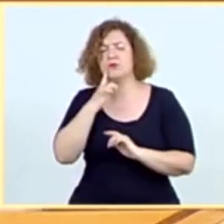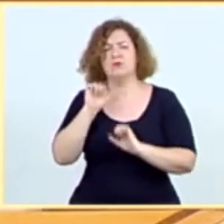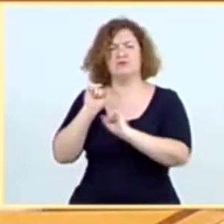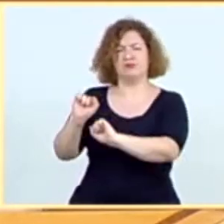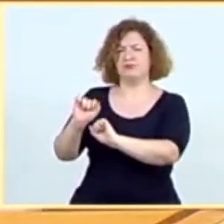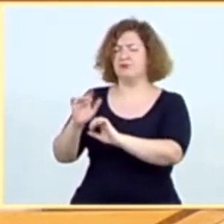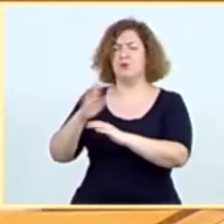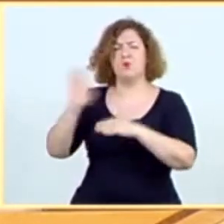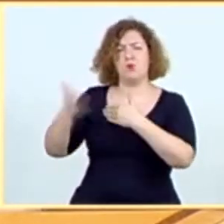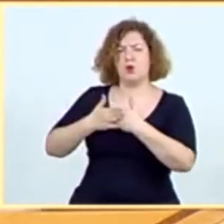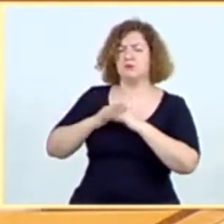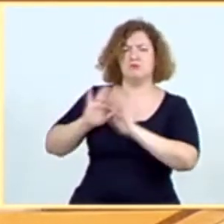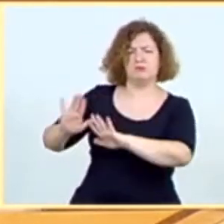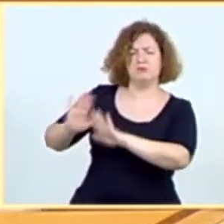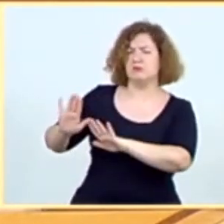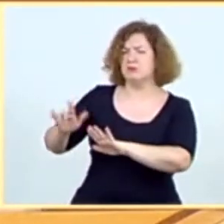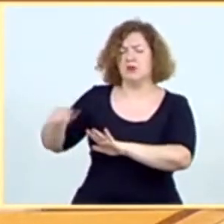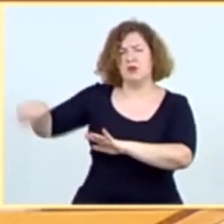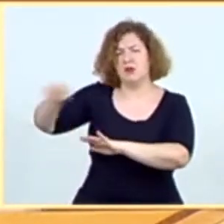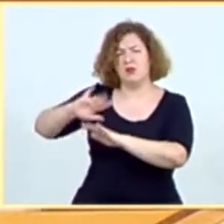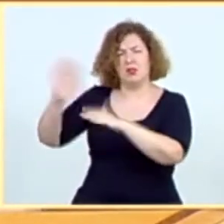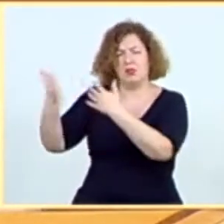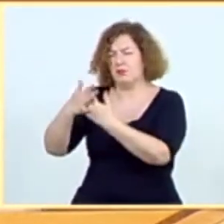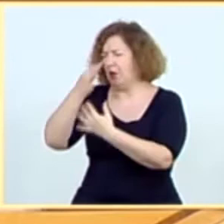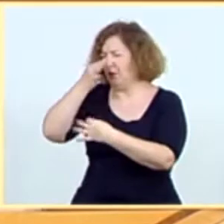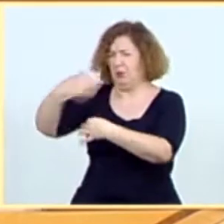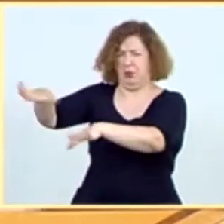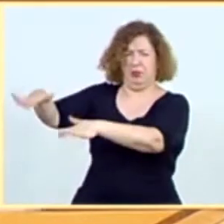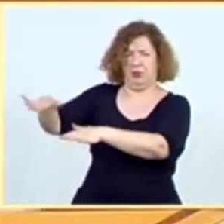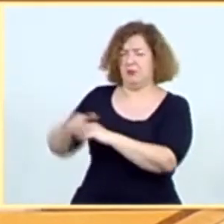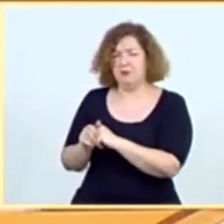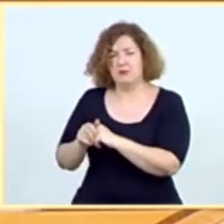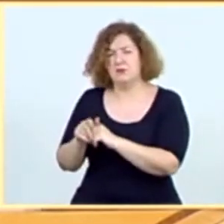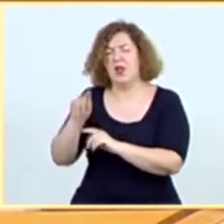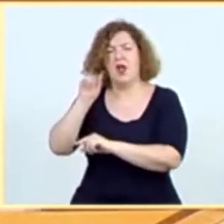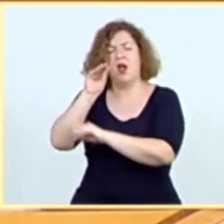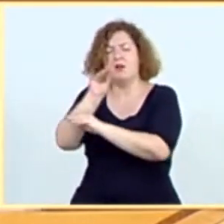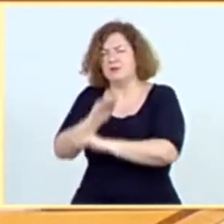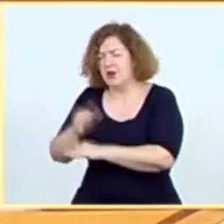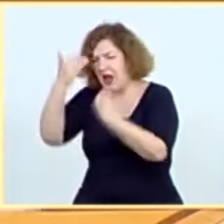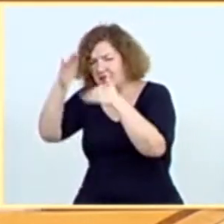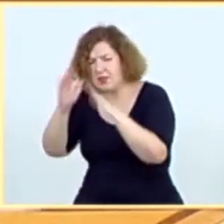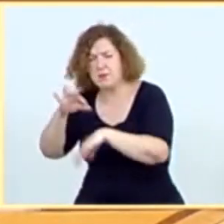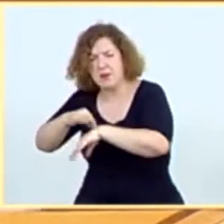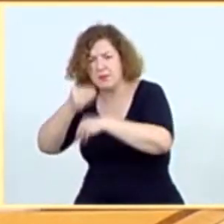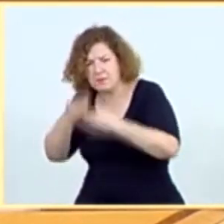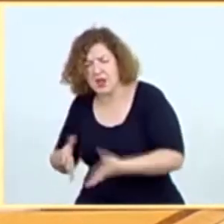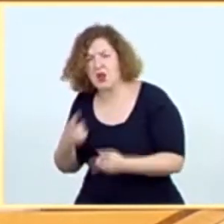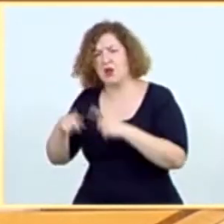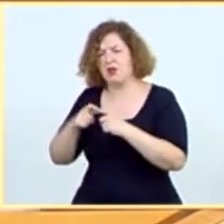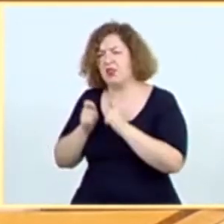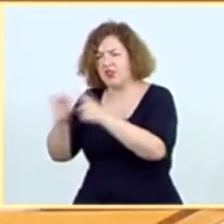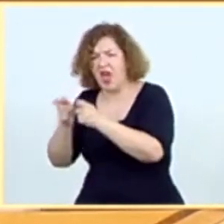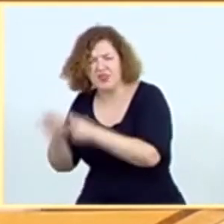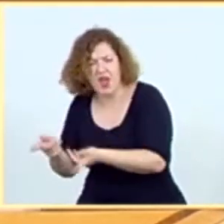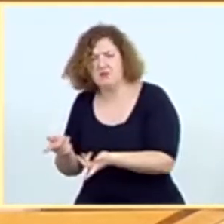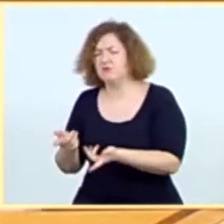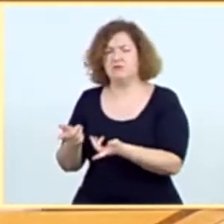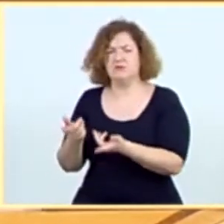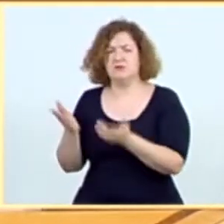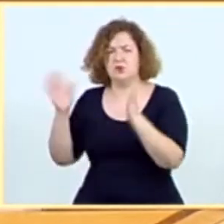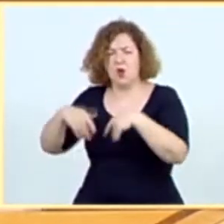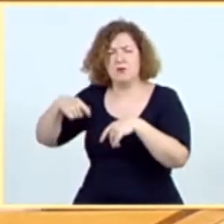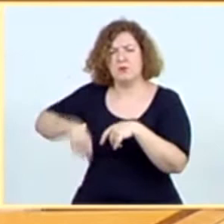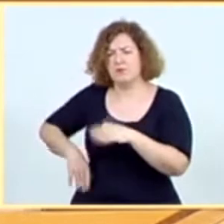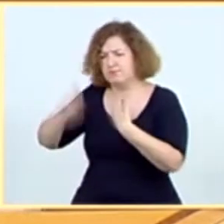virus dentro, les apartaron y encerraron como apestados, sin la atención médica adecuada, sin los medios necesarios y, lo que es peor, sin